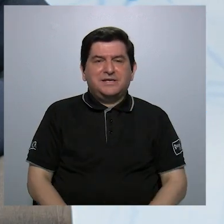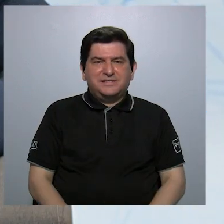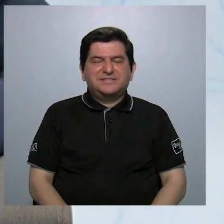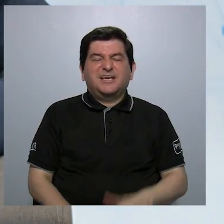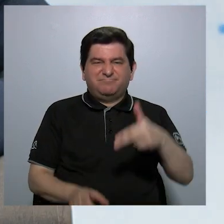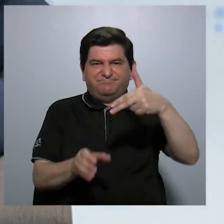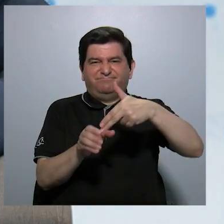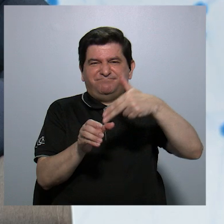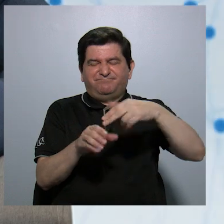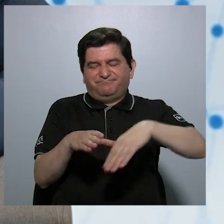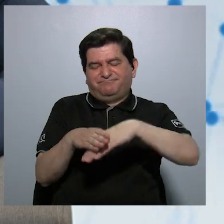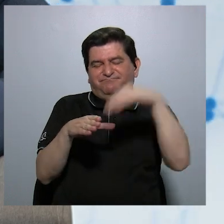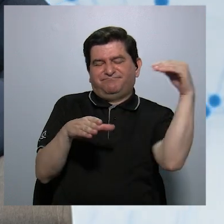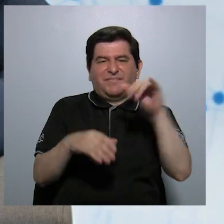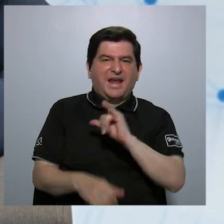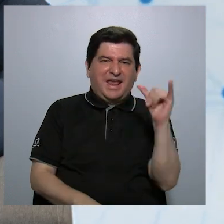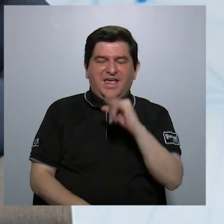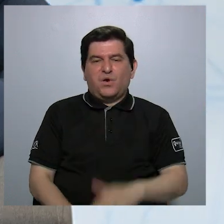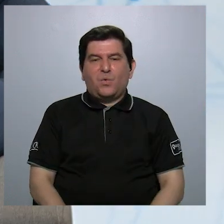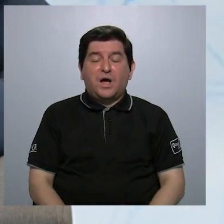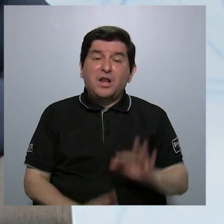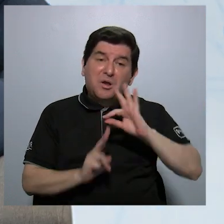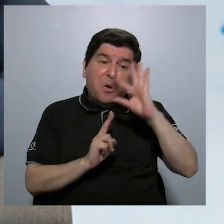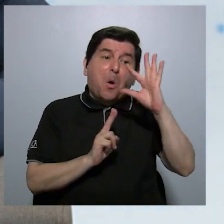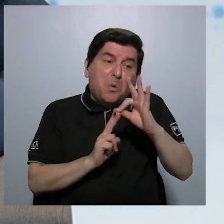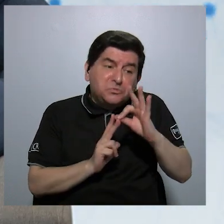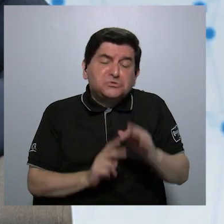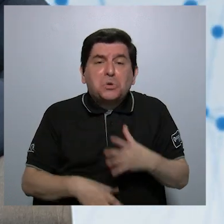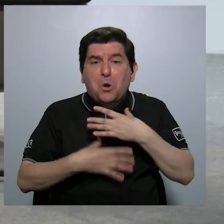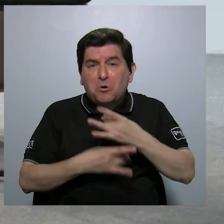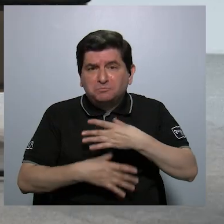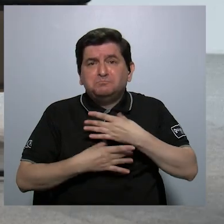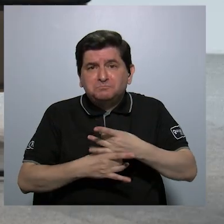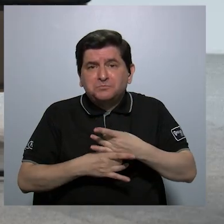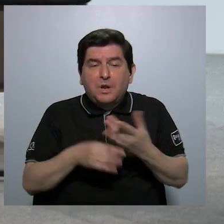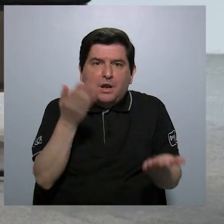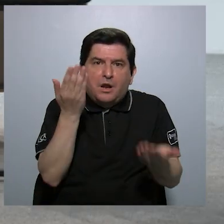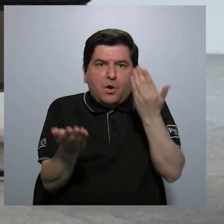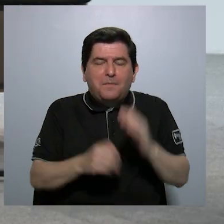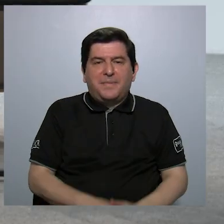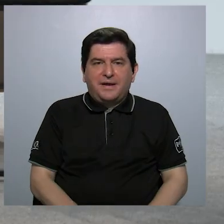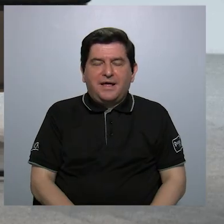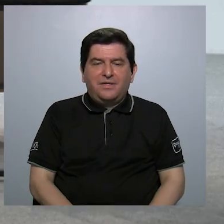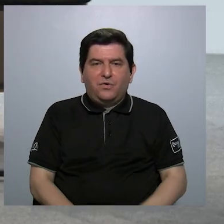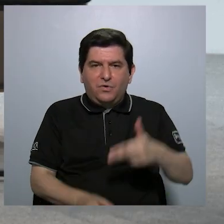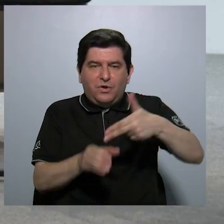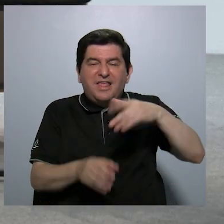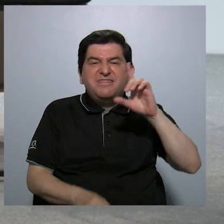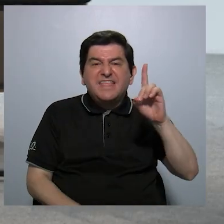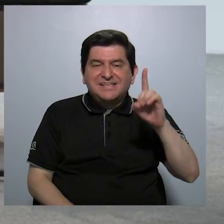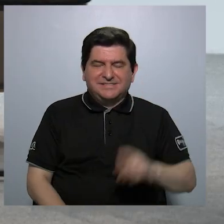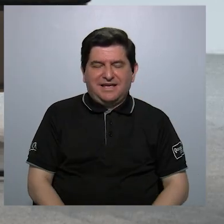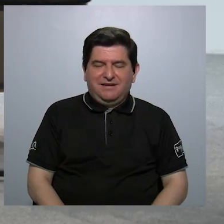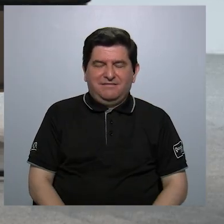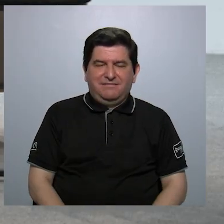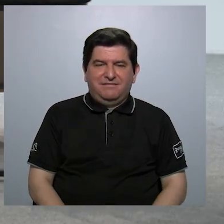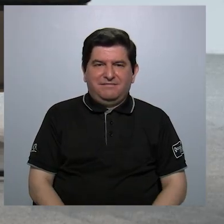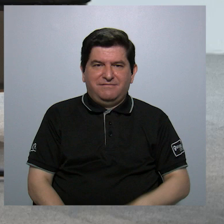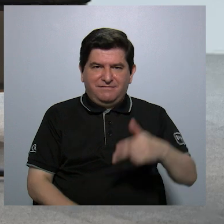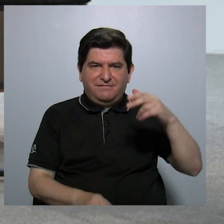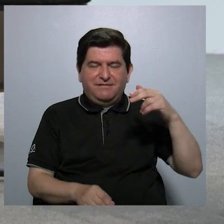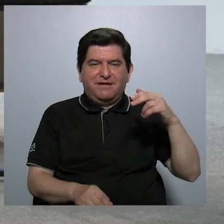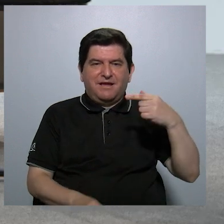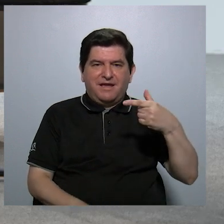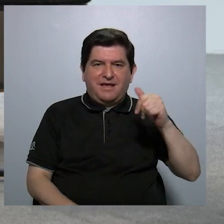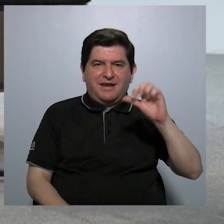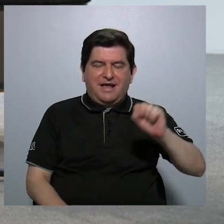ese proviene de fuentes fósiles, que de igual forma es una alternativa muy llamativa comparado con el diésel. El gas natural